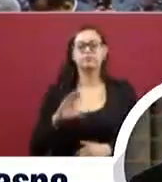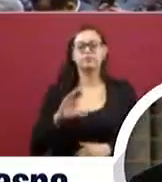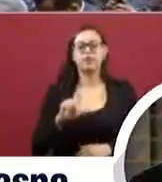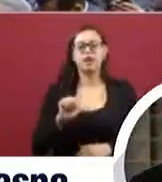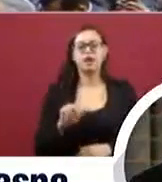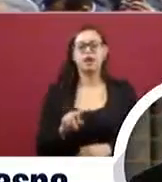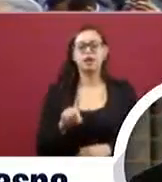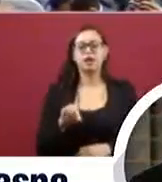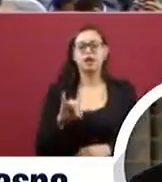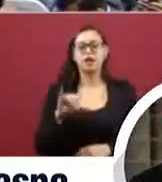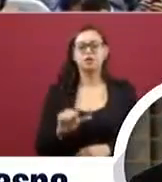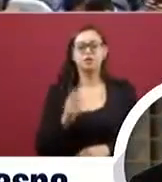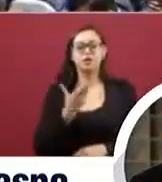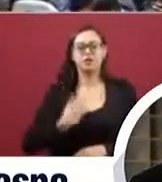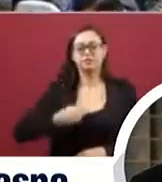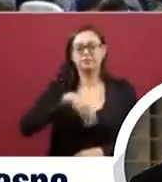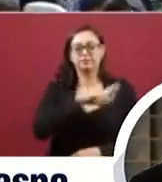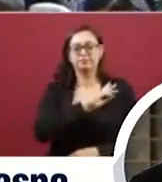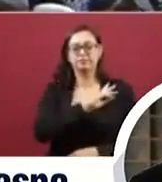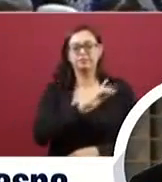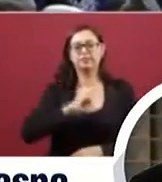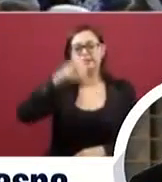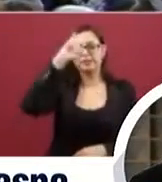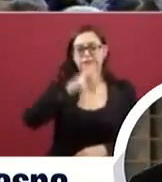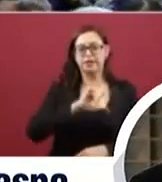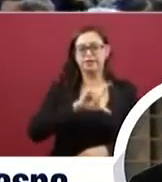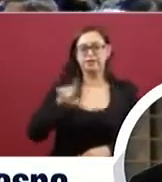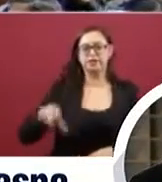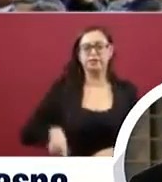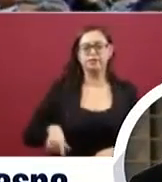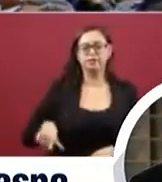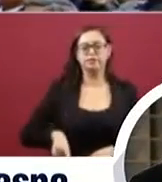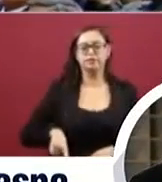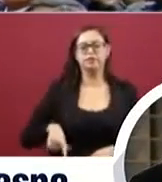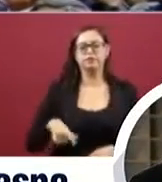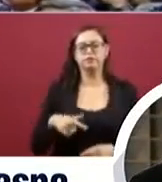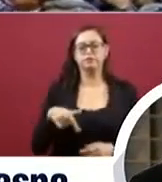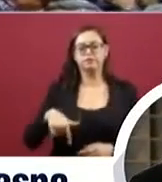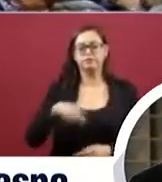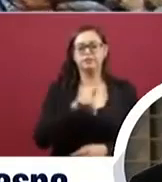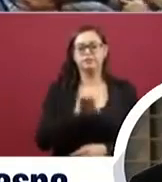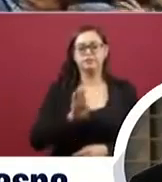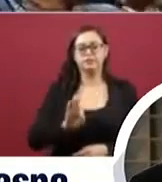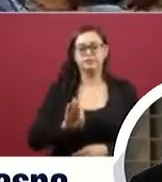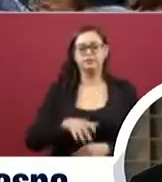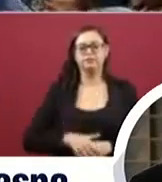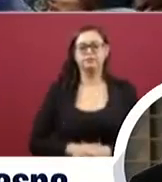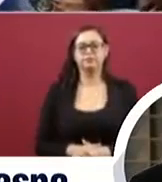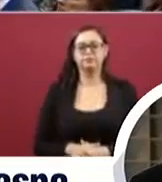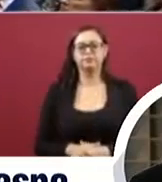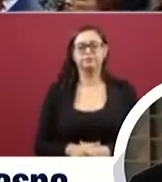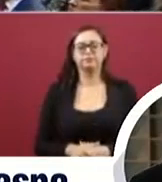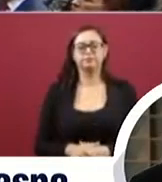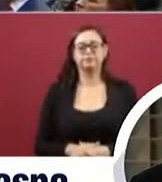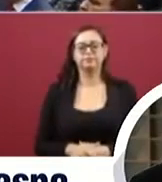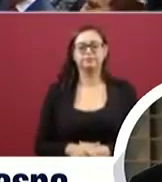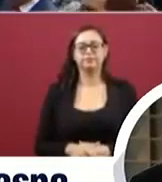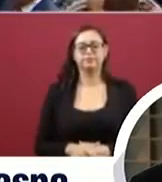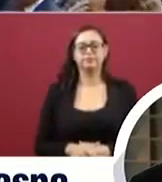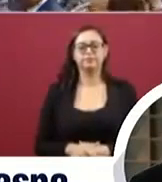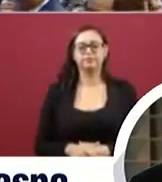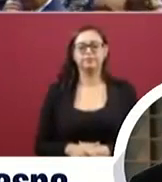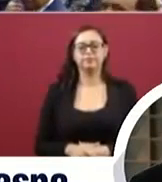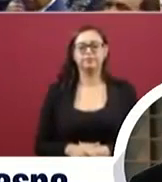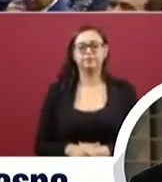eso es lo que veo yo más problemático en términos económicos, ¿no? Todos esos indicadores que están advirtiendo, lo de Pemex también,